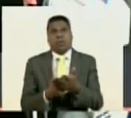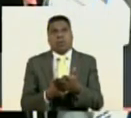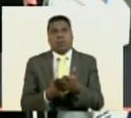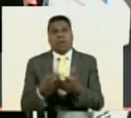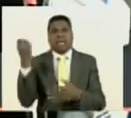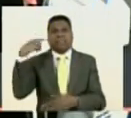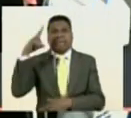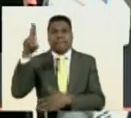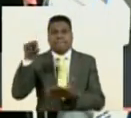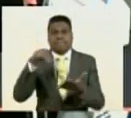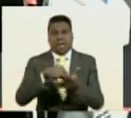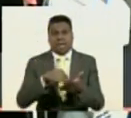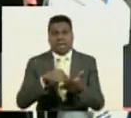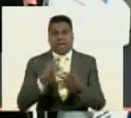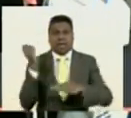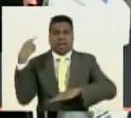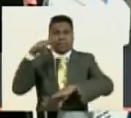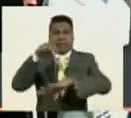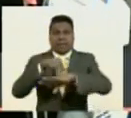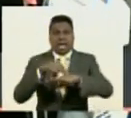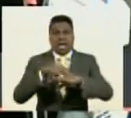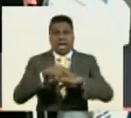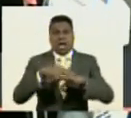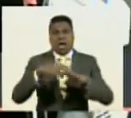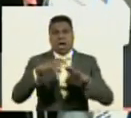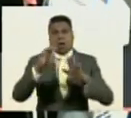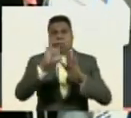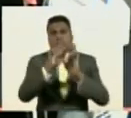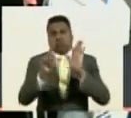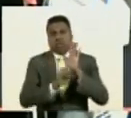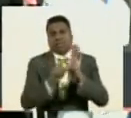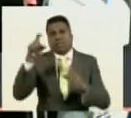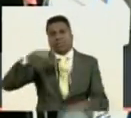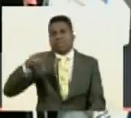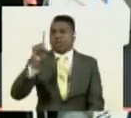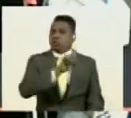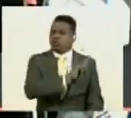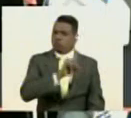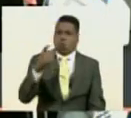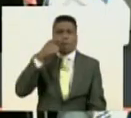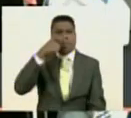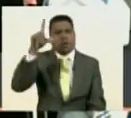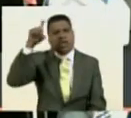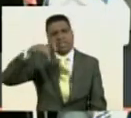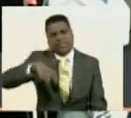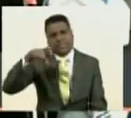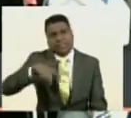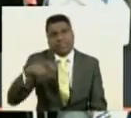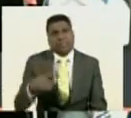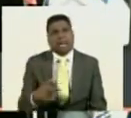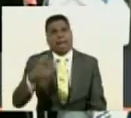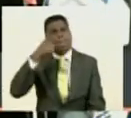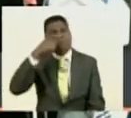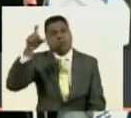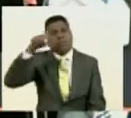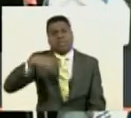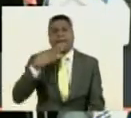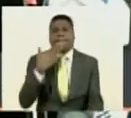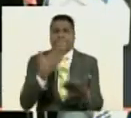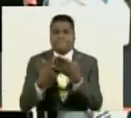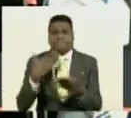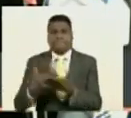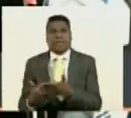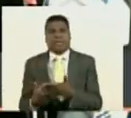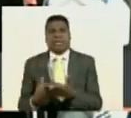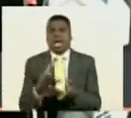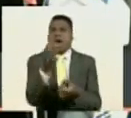Constituyente no es lo que el pueblo necesita. Lo que el pueblo necesita y lo que el pueblo reclama